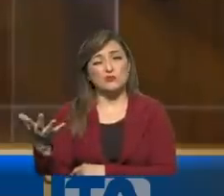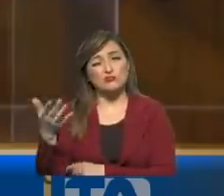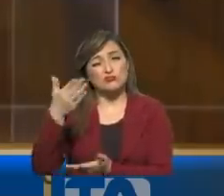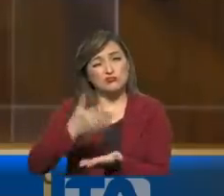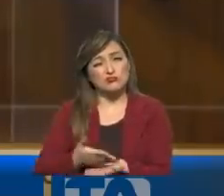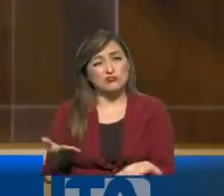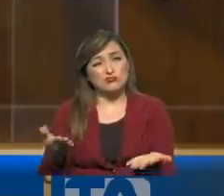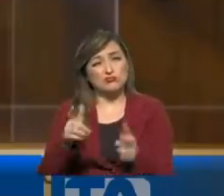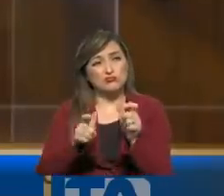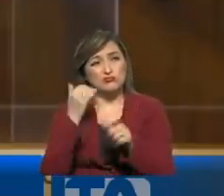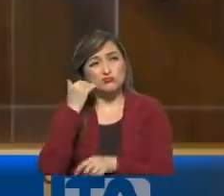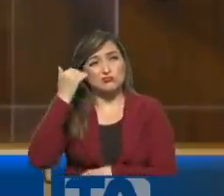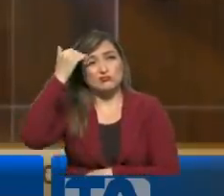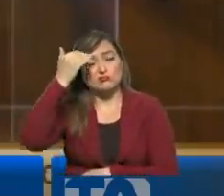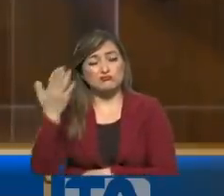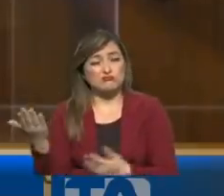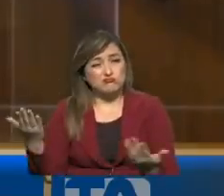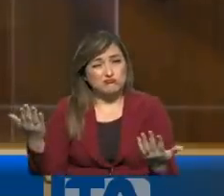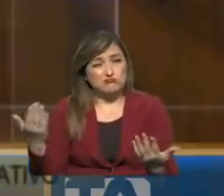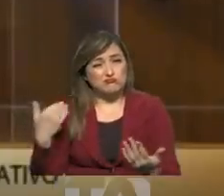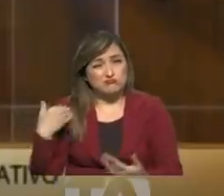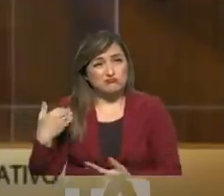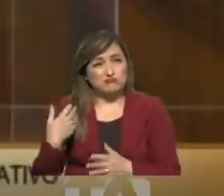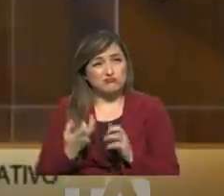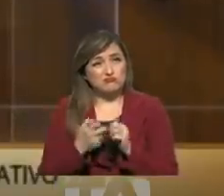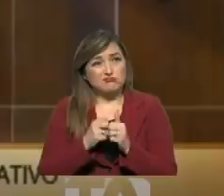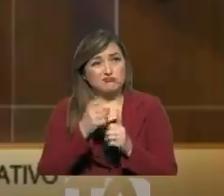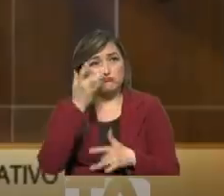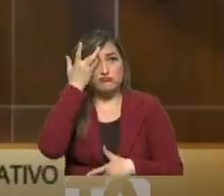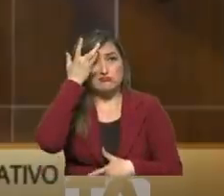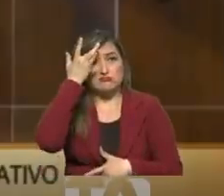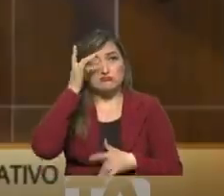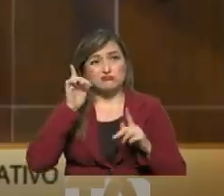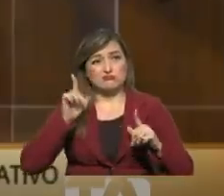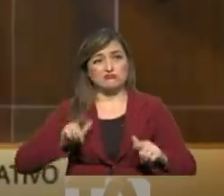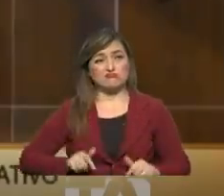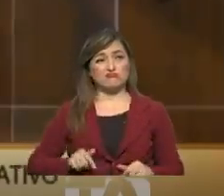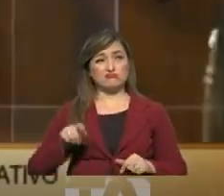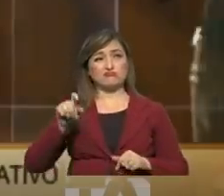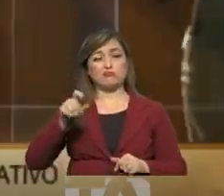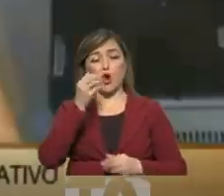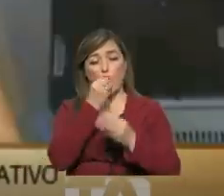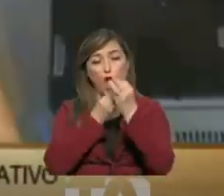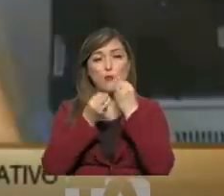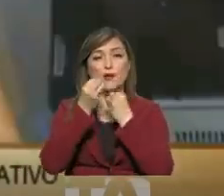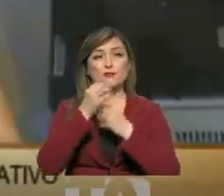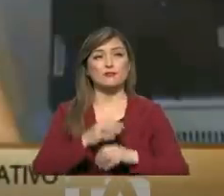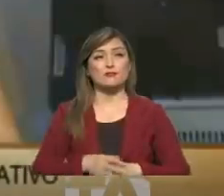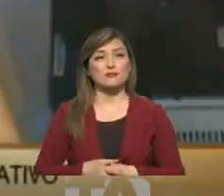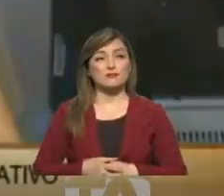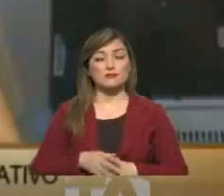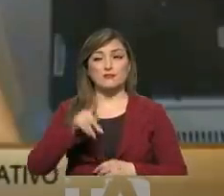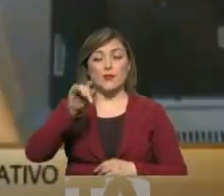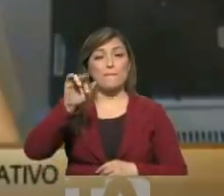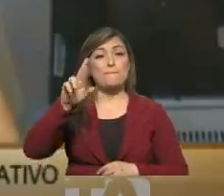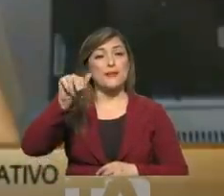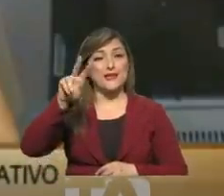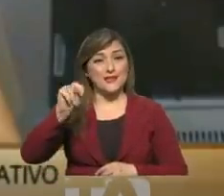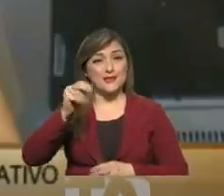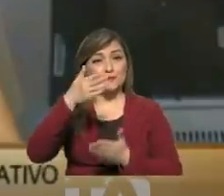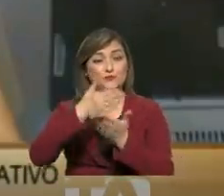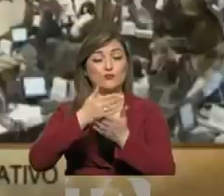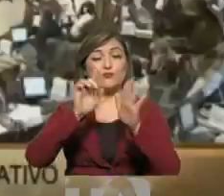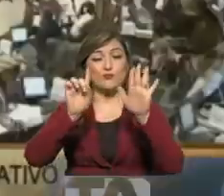mayores y que tenemos nuestros problemas de salud, necesitamos alimentar. Perina Correa decidió suspenderla hasta